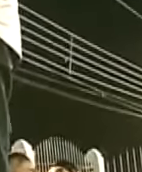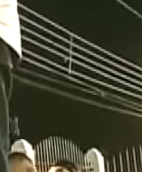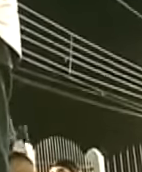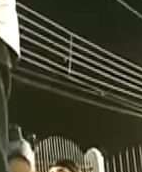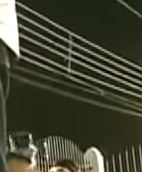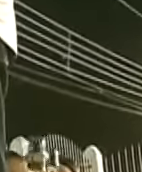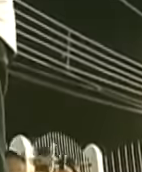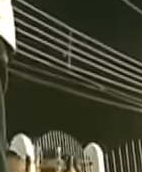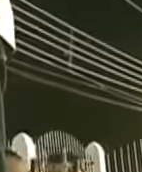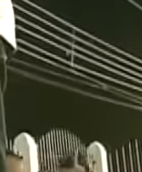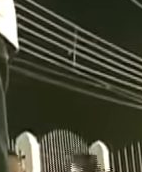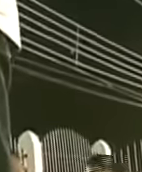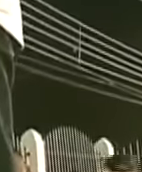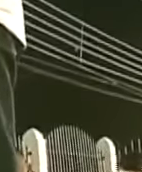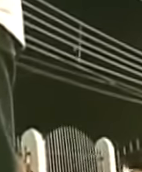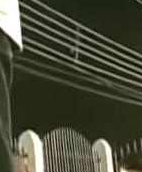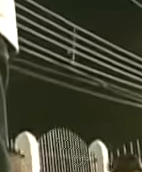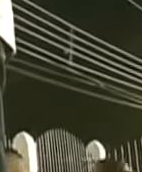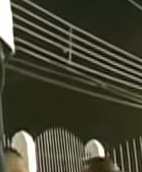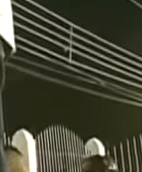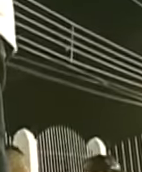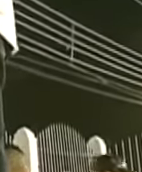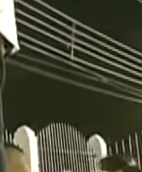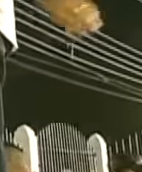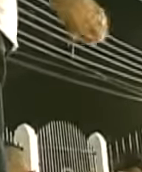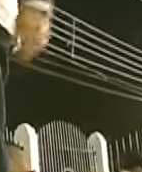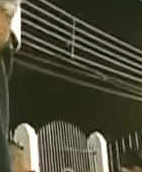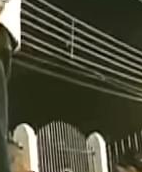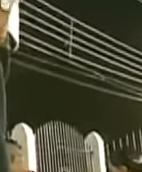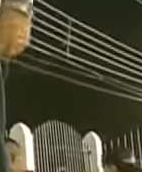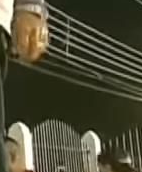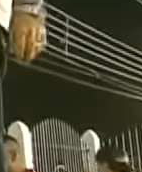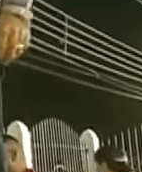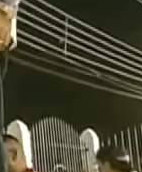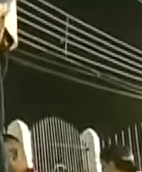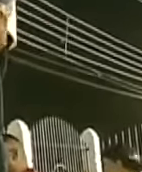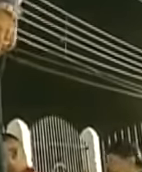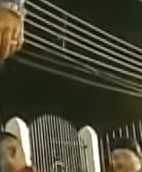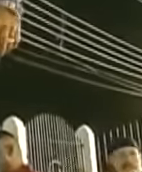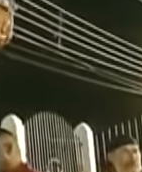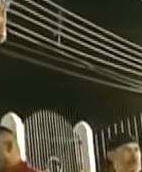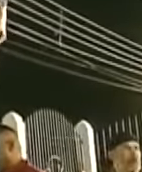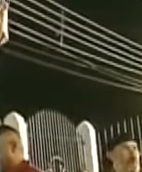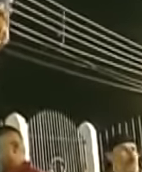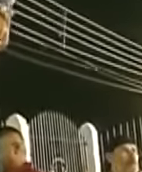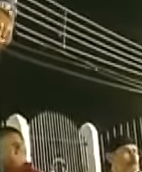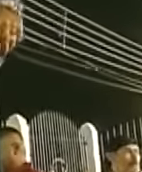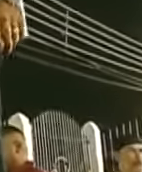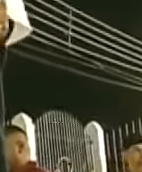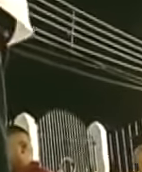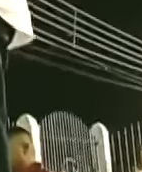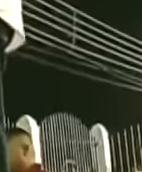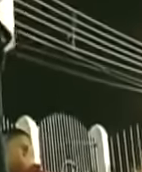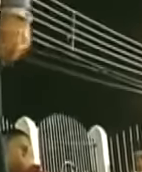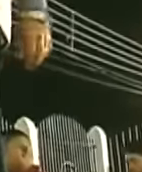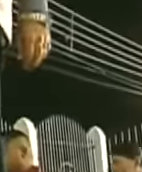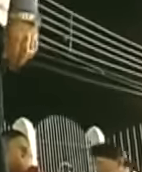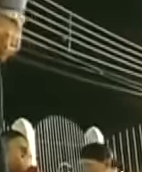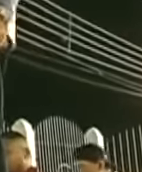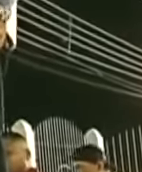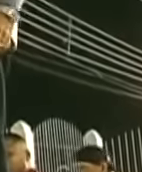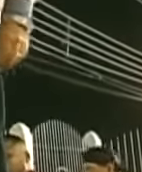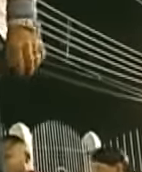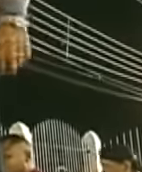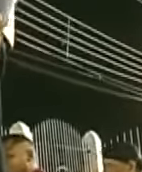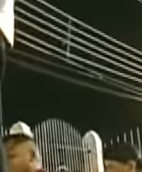importante actividad, este importante recorrido. Este importante recorrido, donde debemos destacar